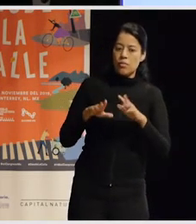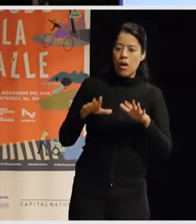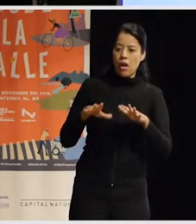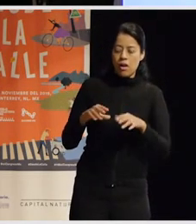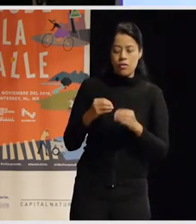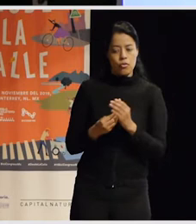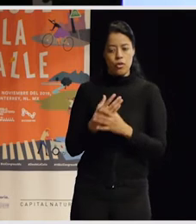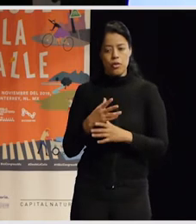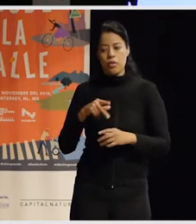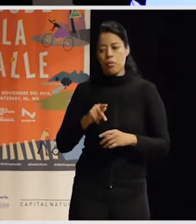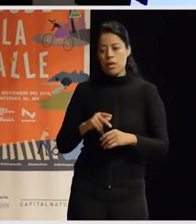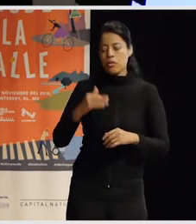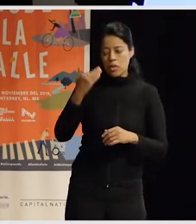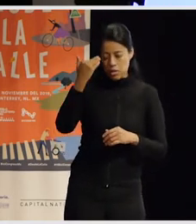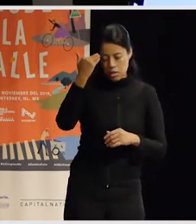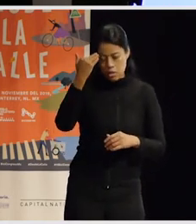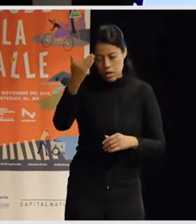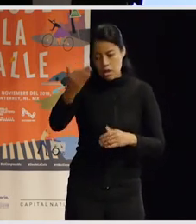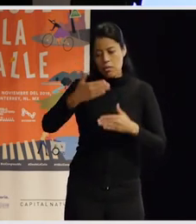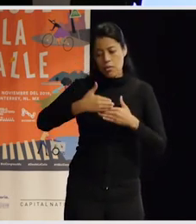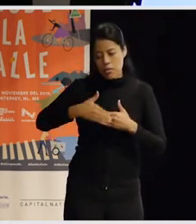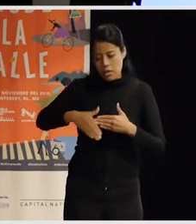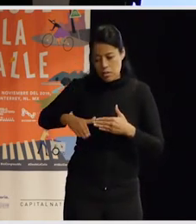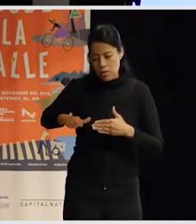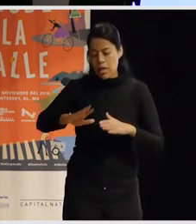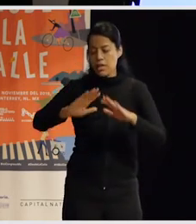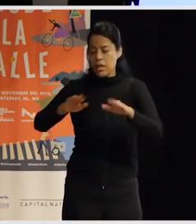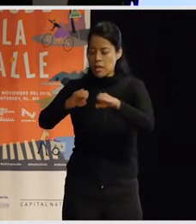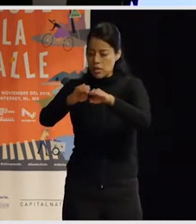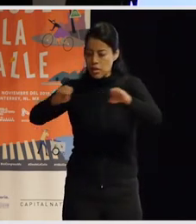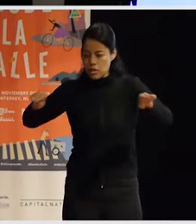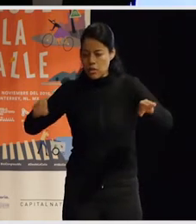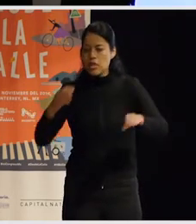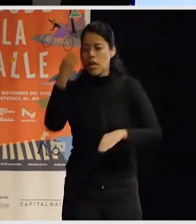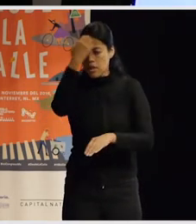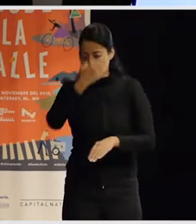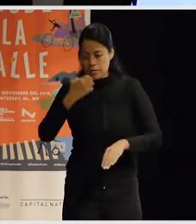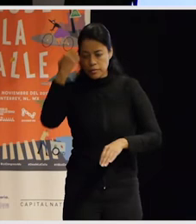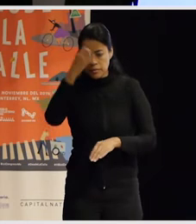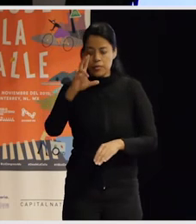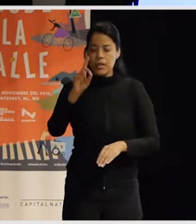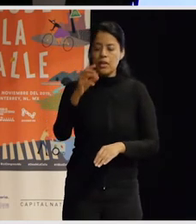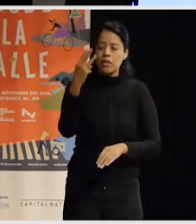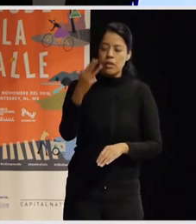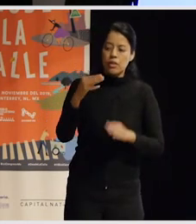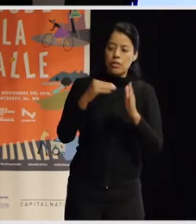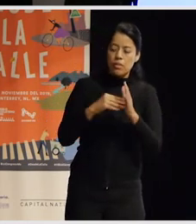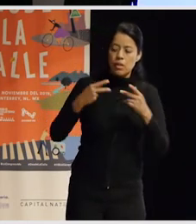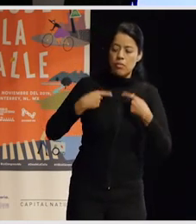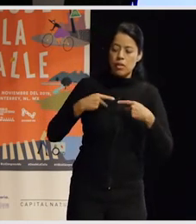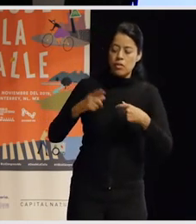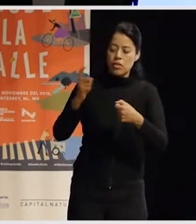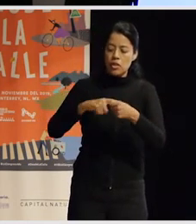esperar a que pase el tiempo para que se empiece a estabilizar y poder ya hacer una evaluación del sistema tenemos más de 33.000 personas usuarias registradas ya